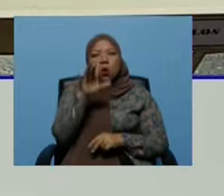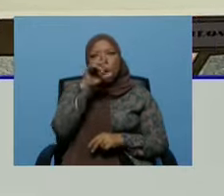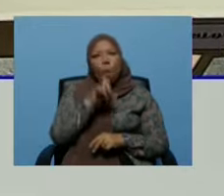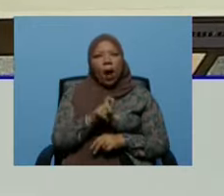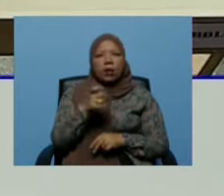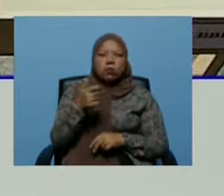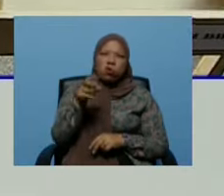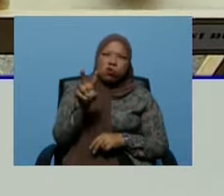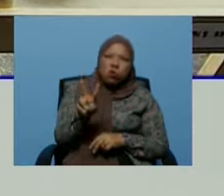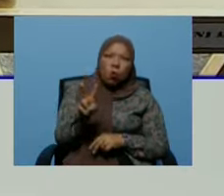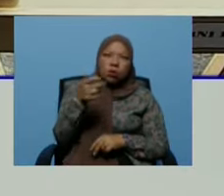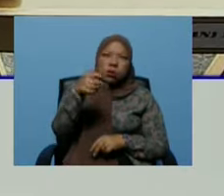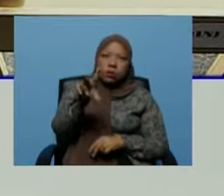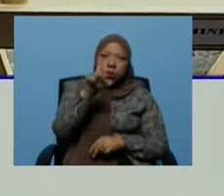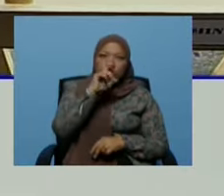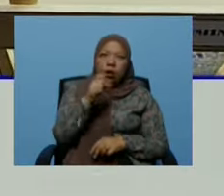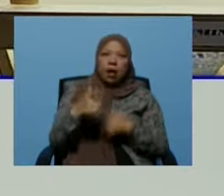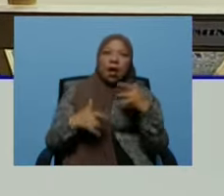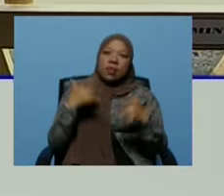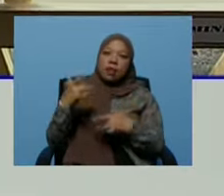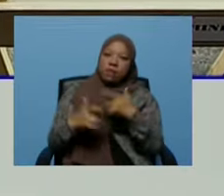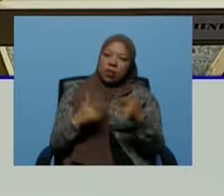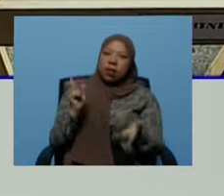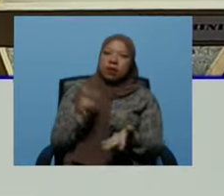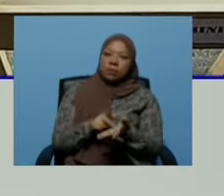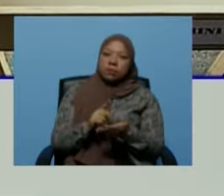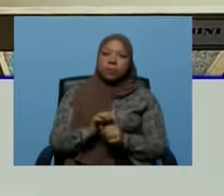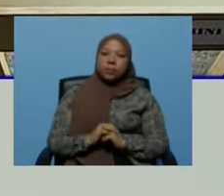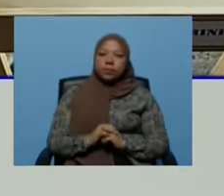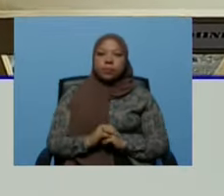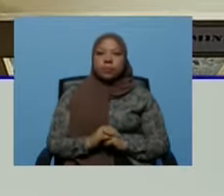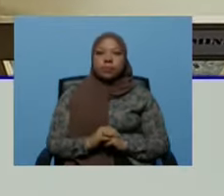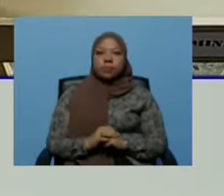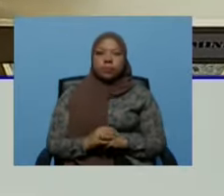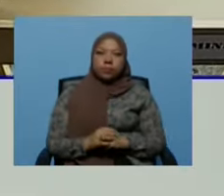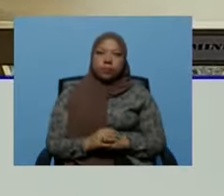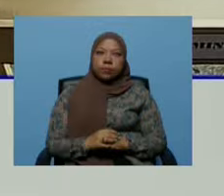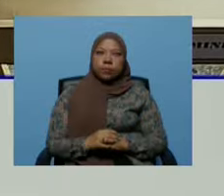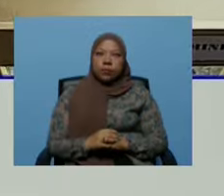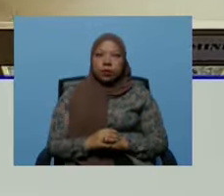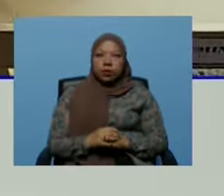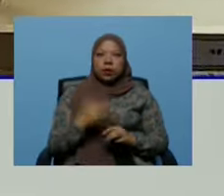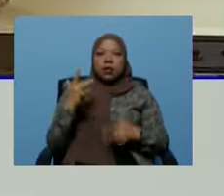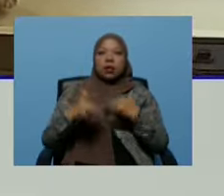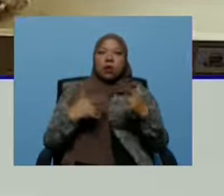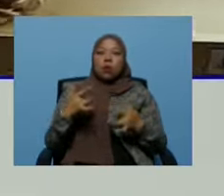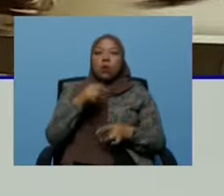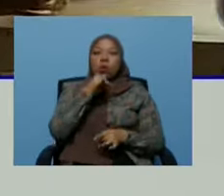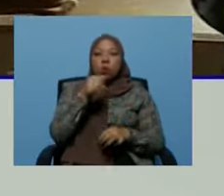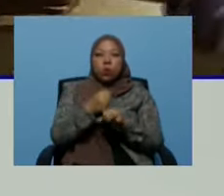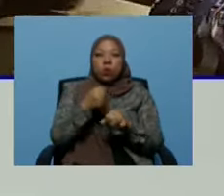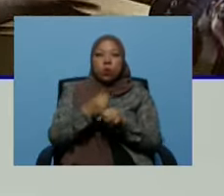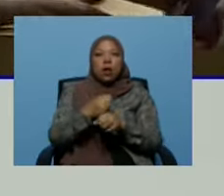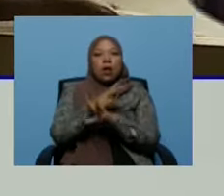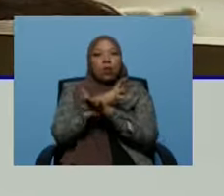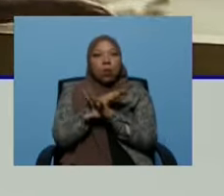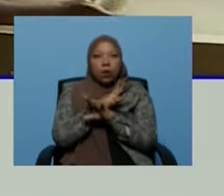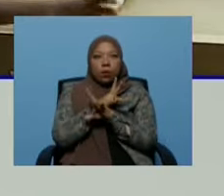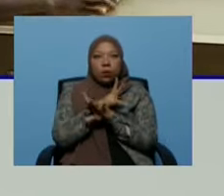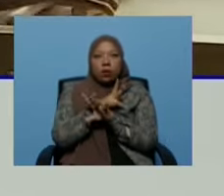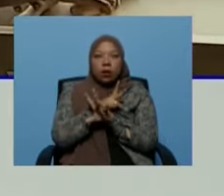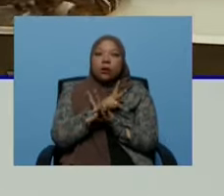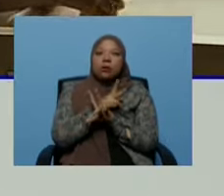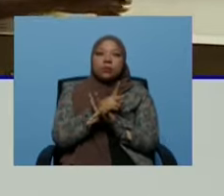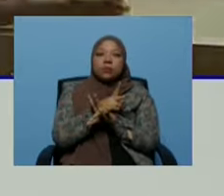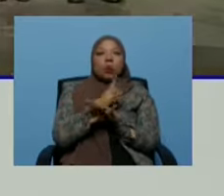1, 2, 5, 10, 12 años, haya mucha actividad manual y lo que llaman la actividad lúdica, que es el juego, porque a través